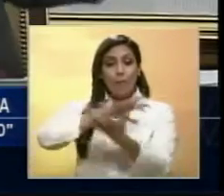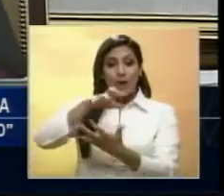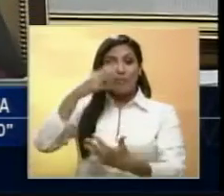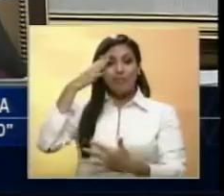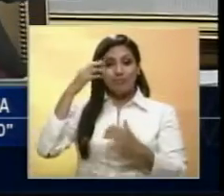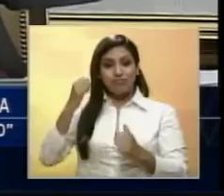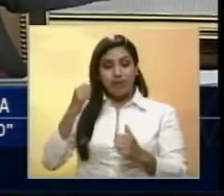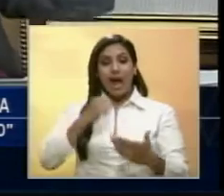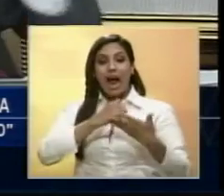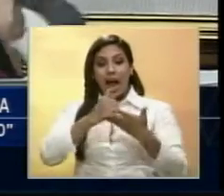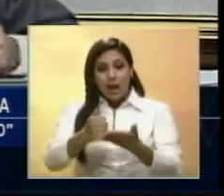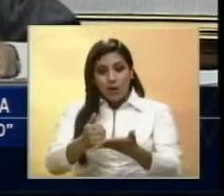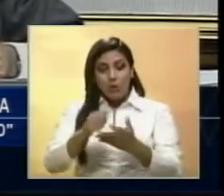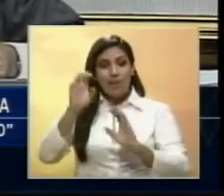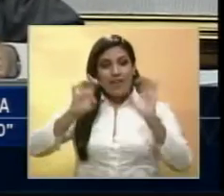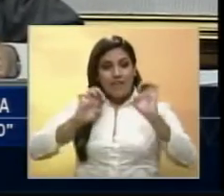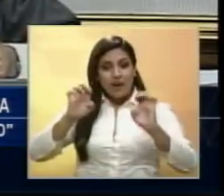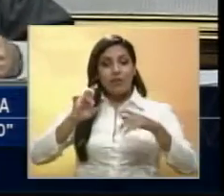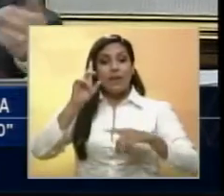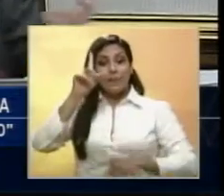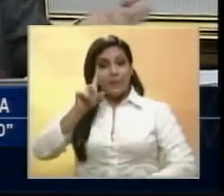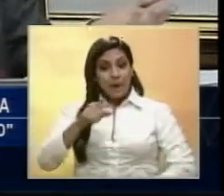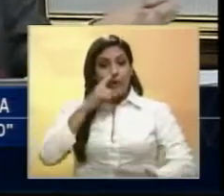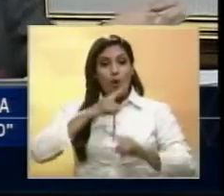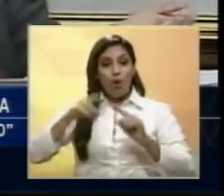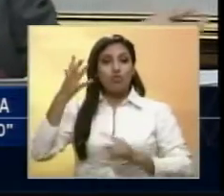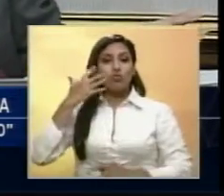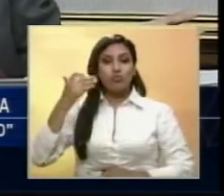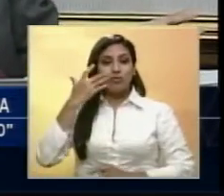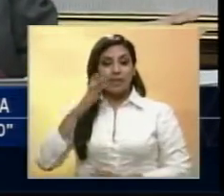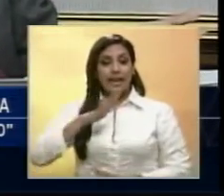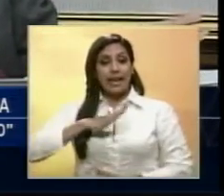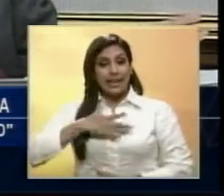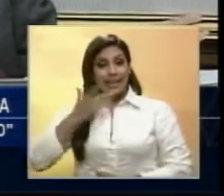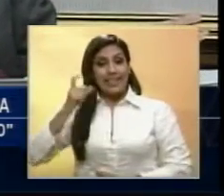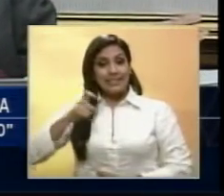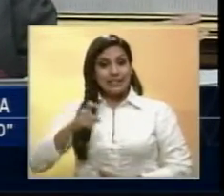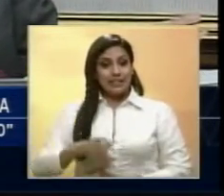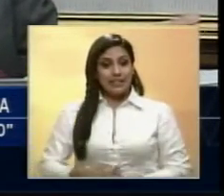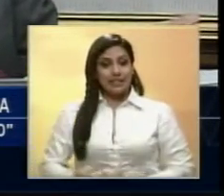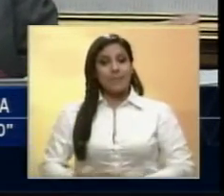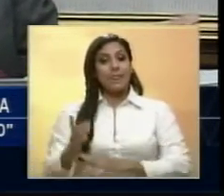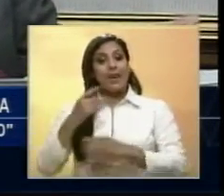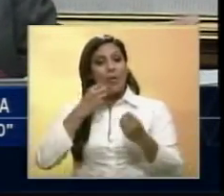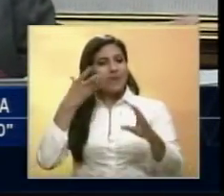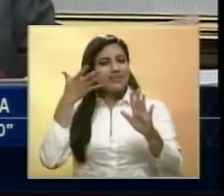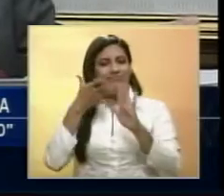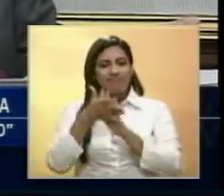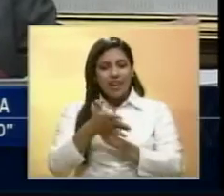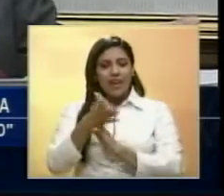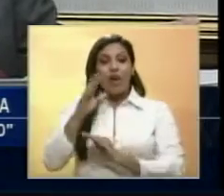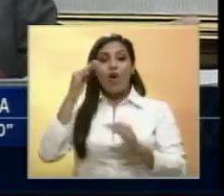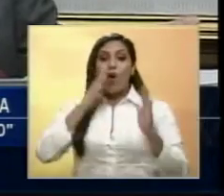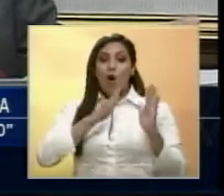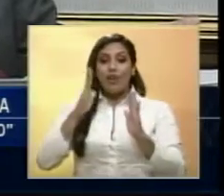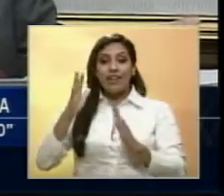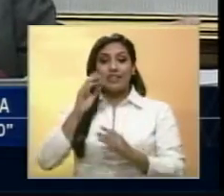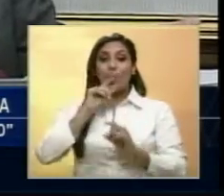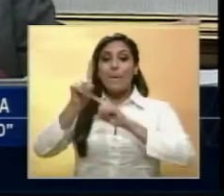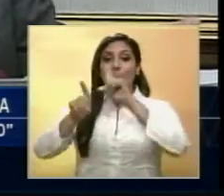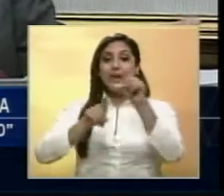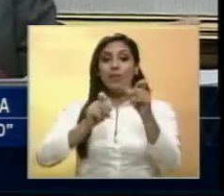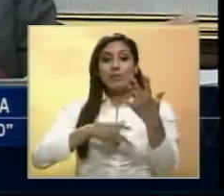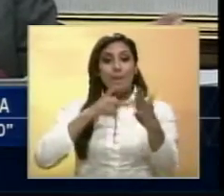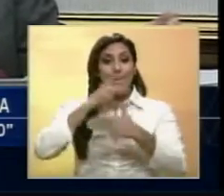problemática, objeto de análisis, y por otros expertos que se consideren necesarios. Es decir, es un organismo de consulta para